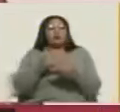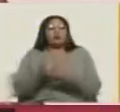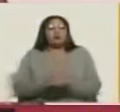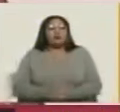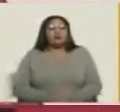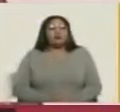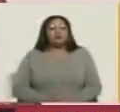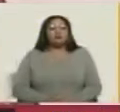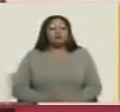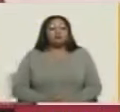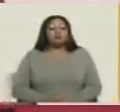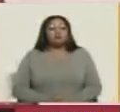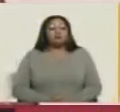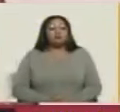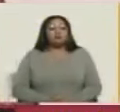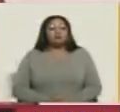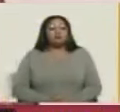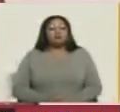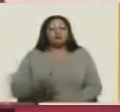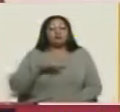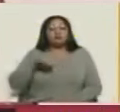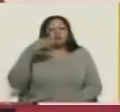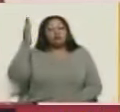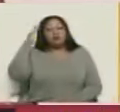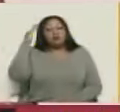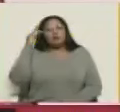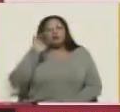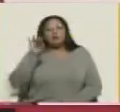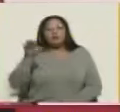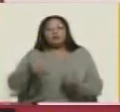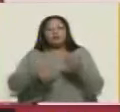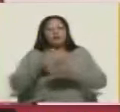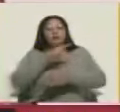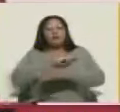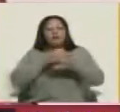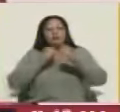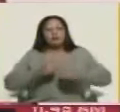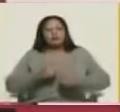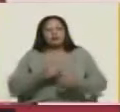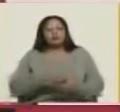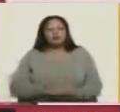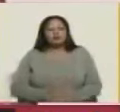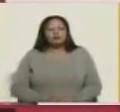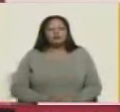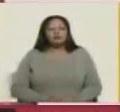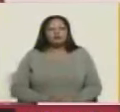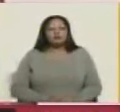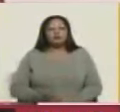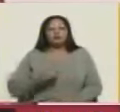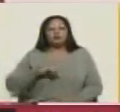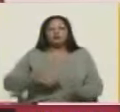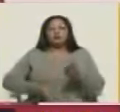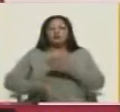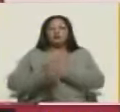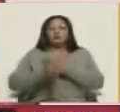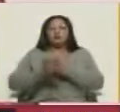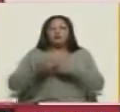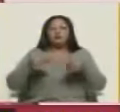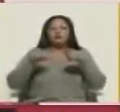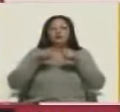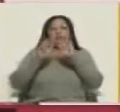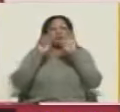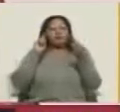Sabemos que de aquí el país va a salir más fortalecido, el país seguirá